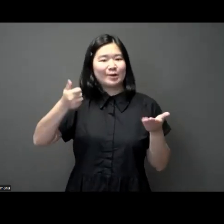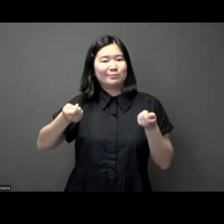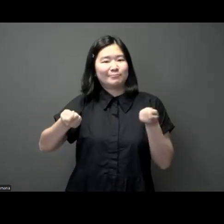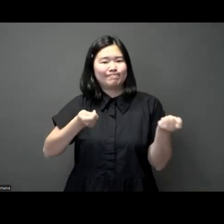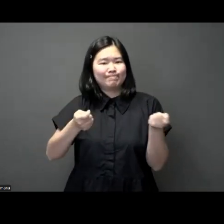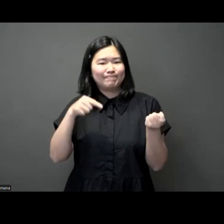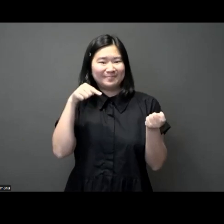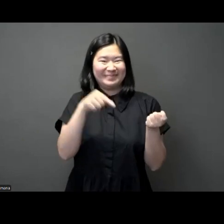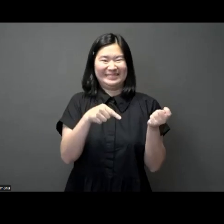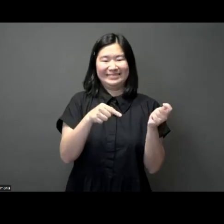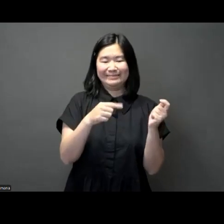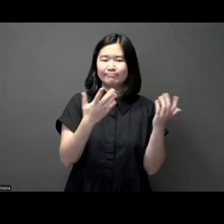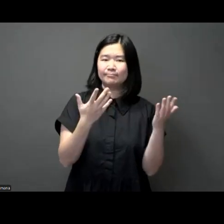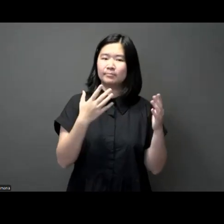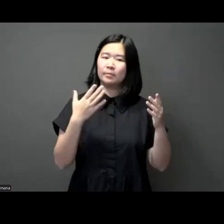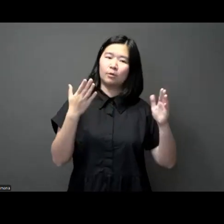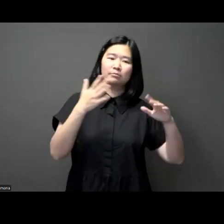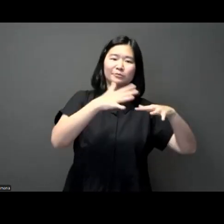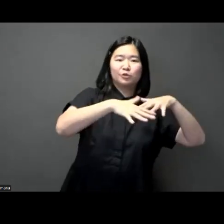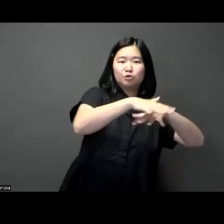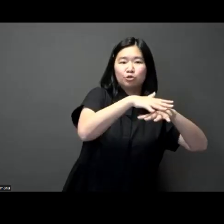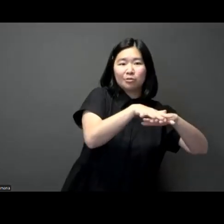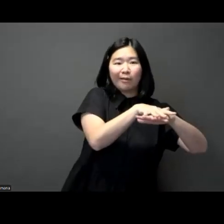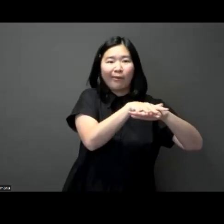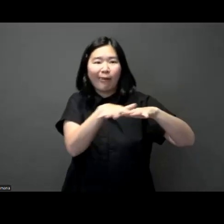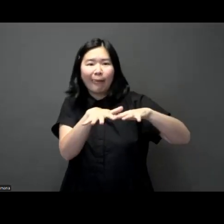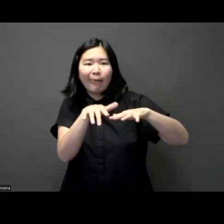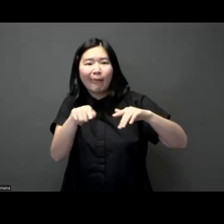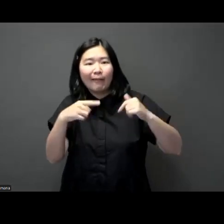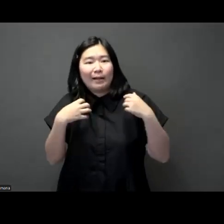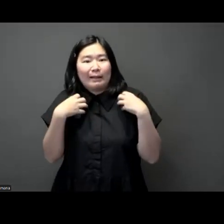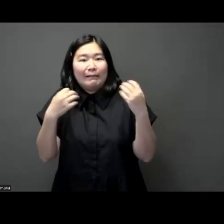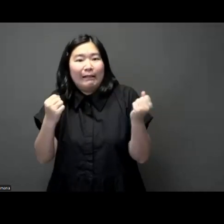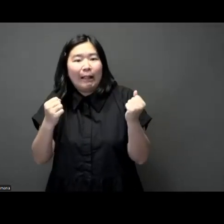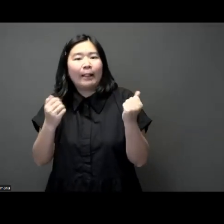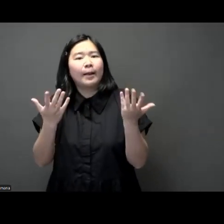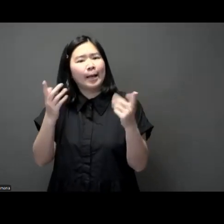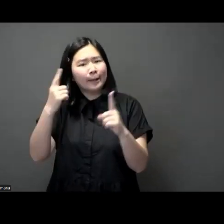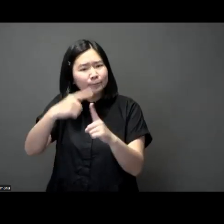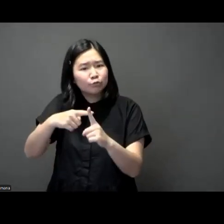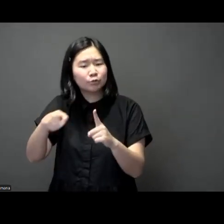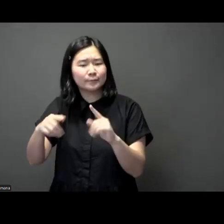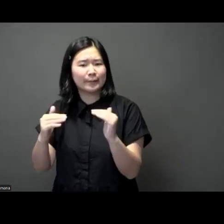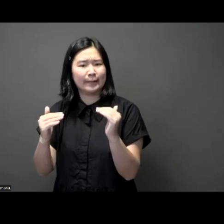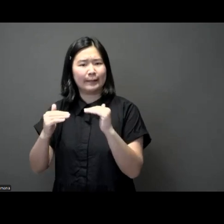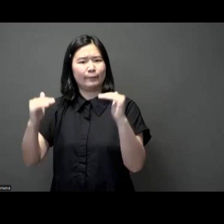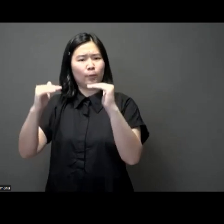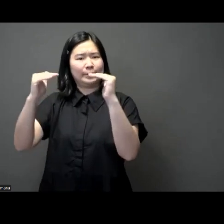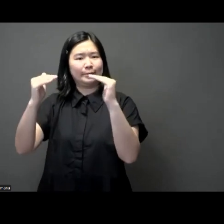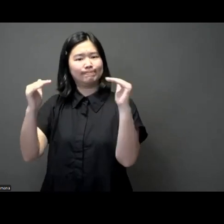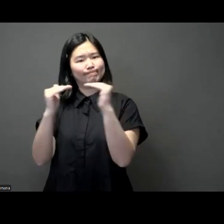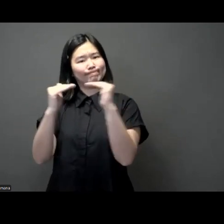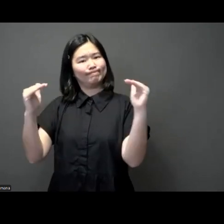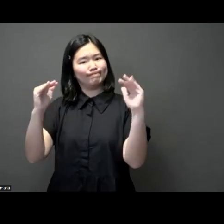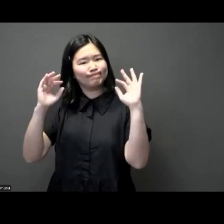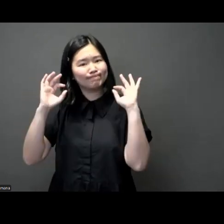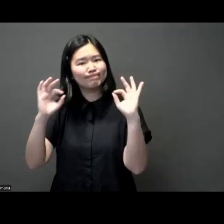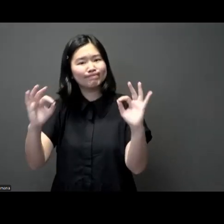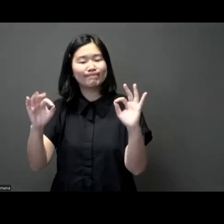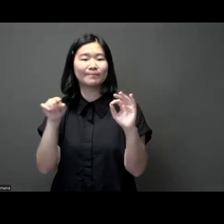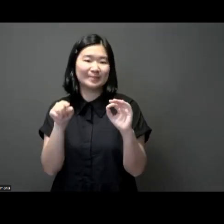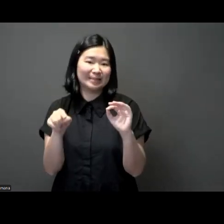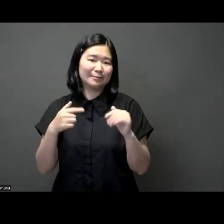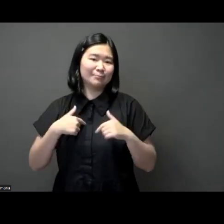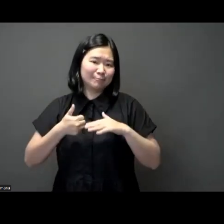Programación Panamericana de la Salud. Realmente es un placer tener la oportunidad de estar aquí en este webinario